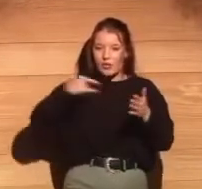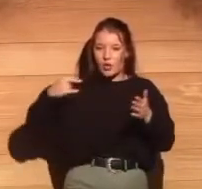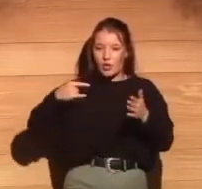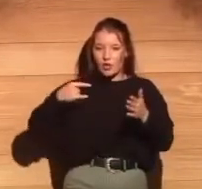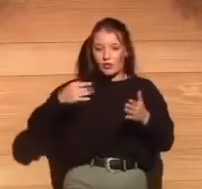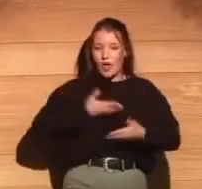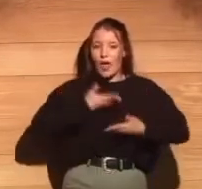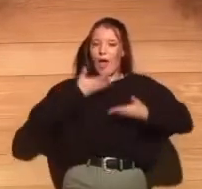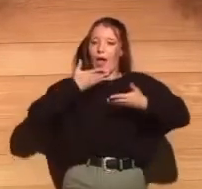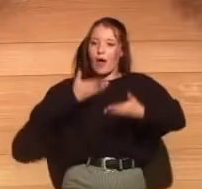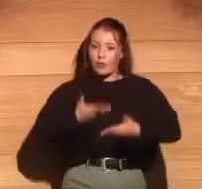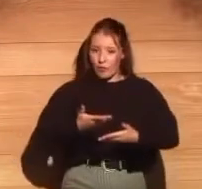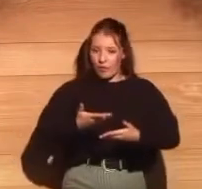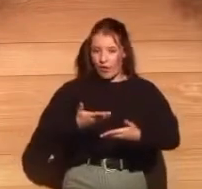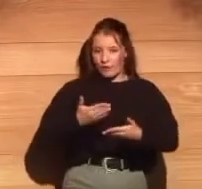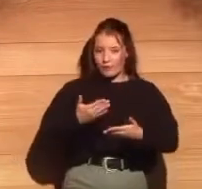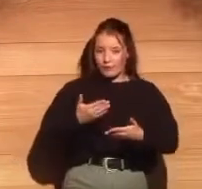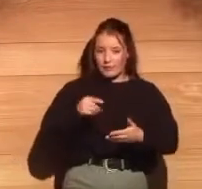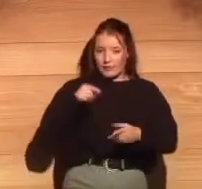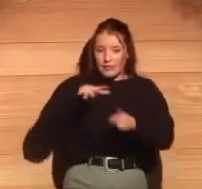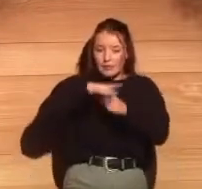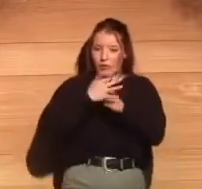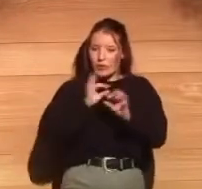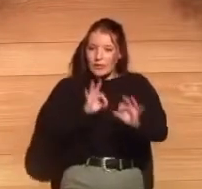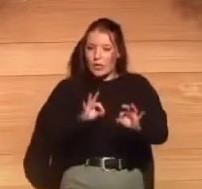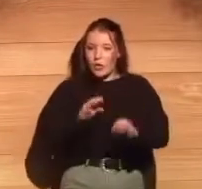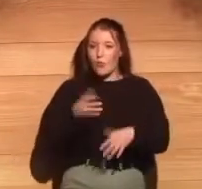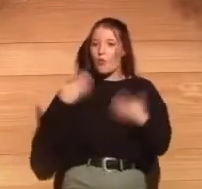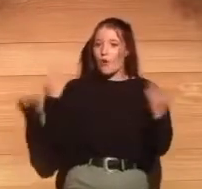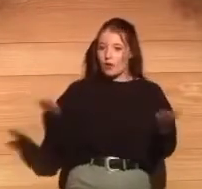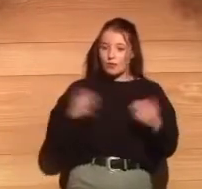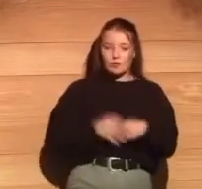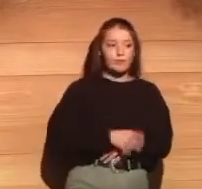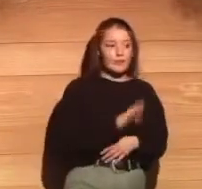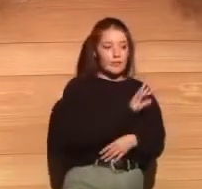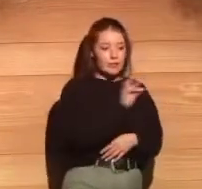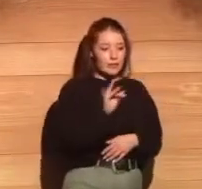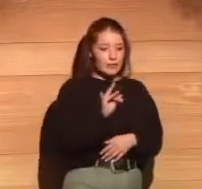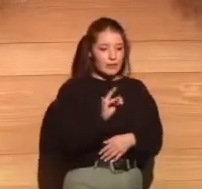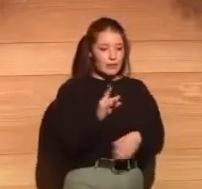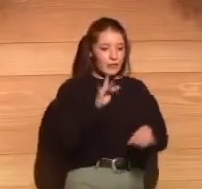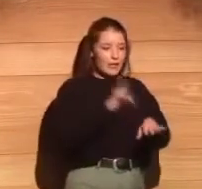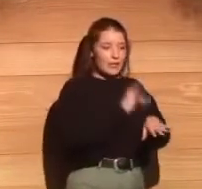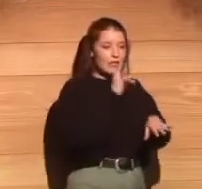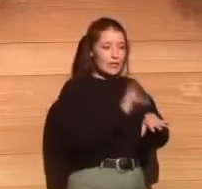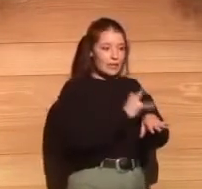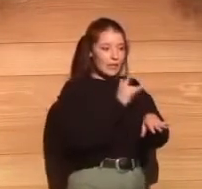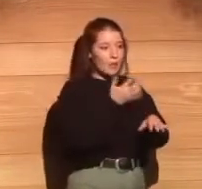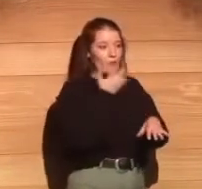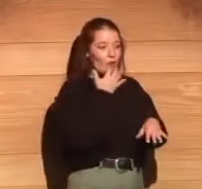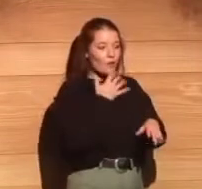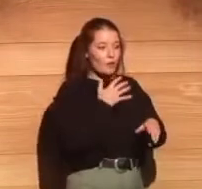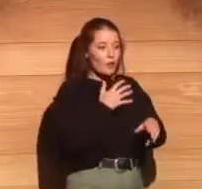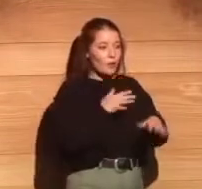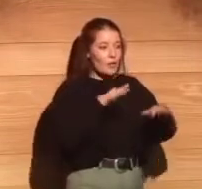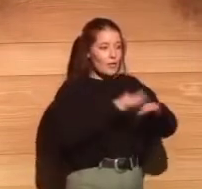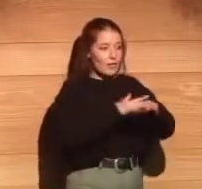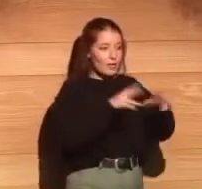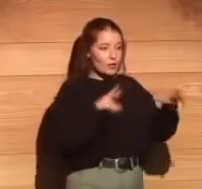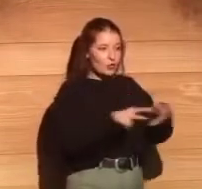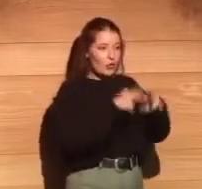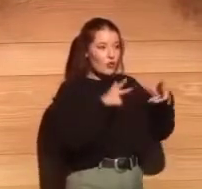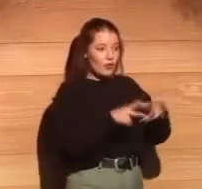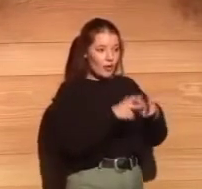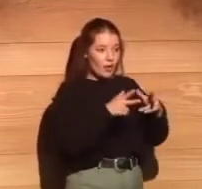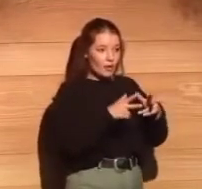favorecen estas operaciones? Sí, claro, las plataformas digitales, las redes sociales, por ejemplo, es que se han